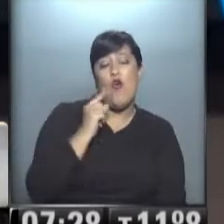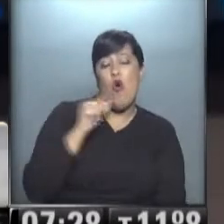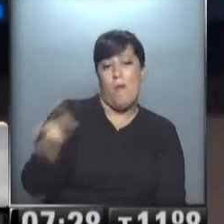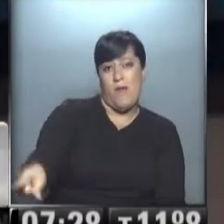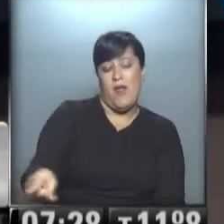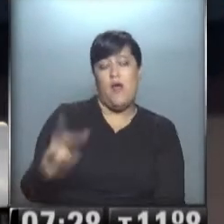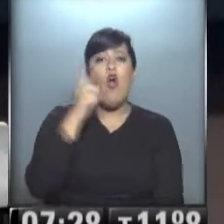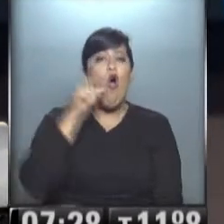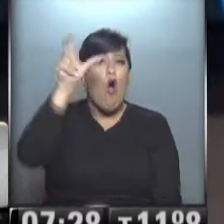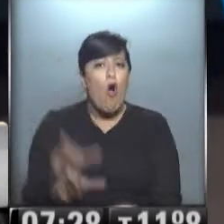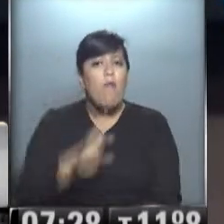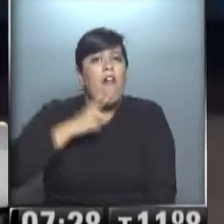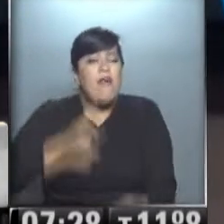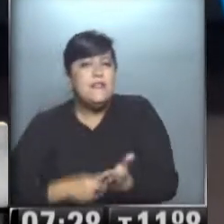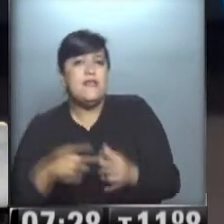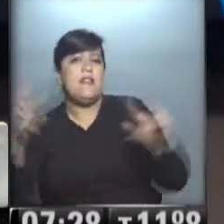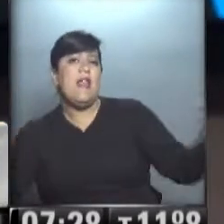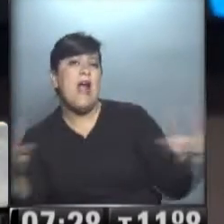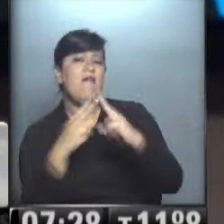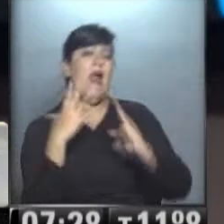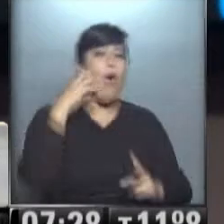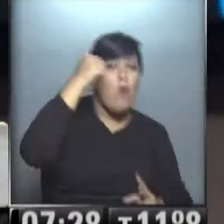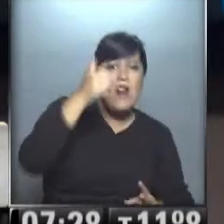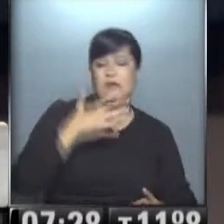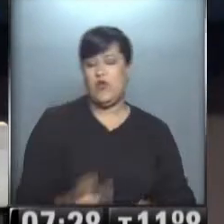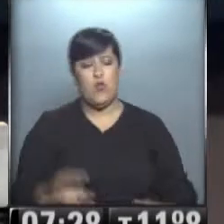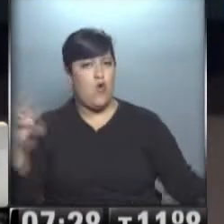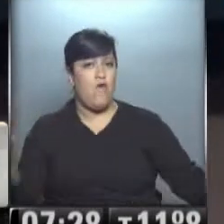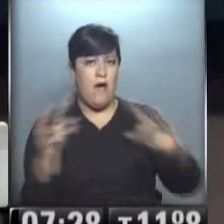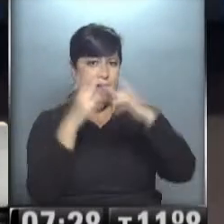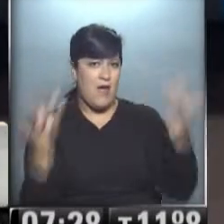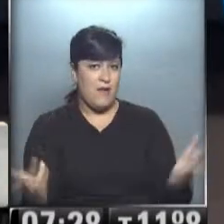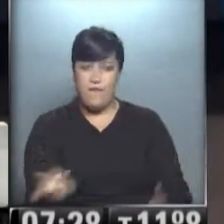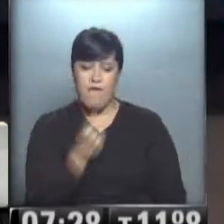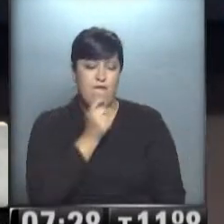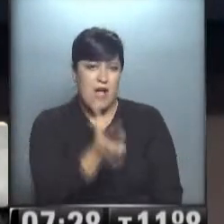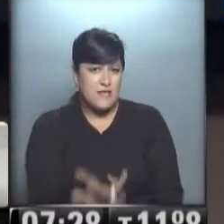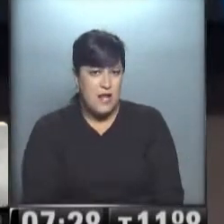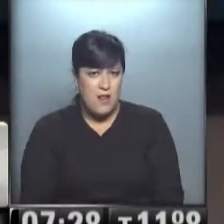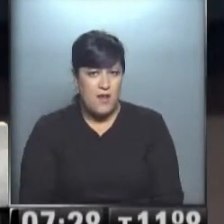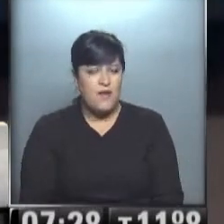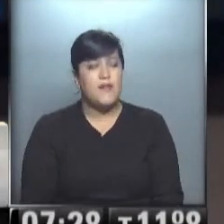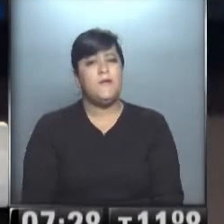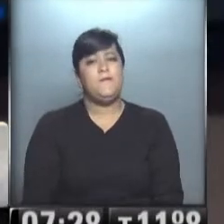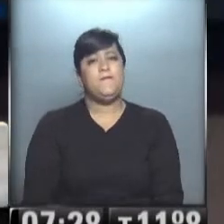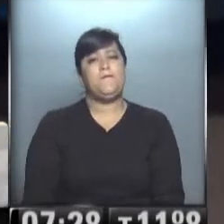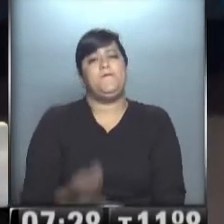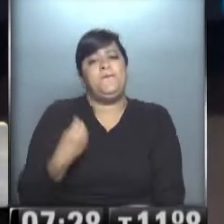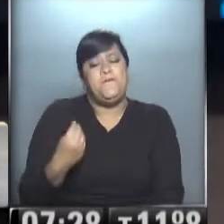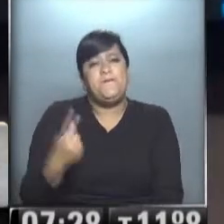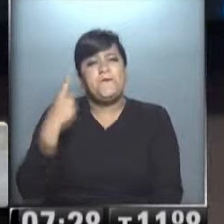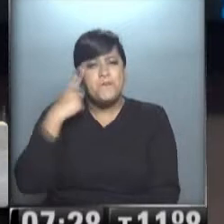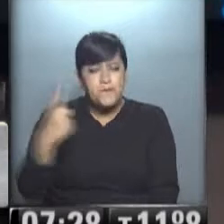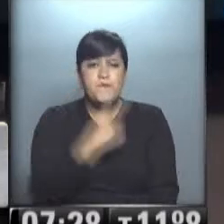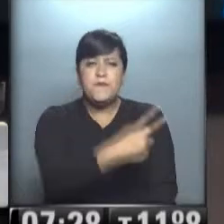decida la va a haber tan tan simple porque creo que cada uno de los